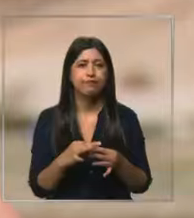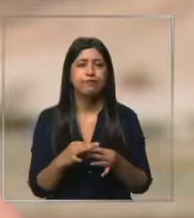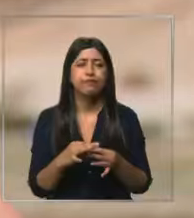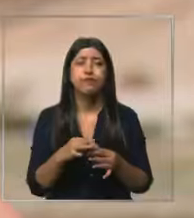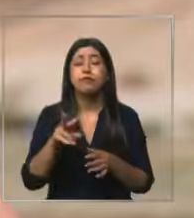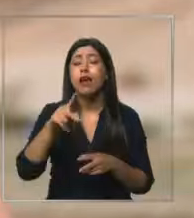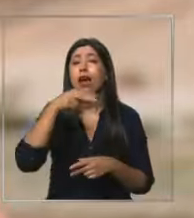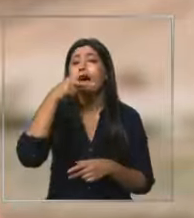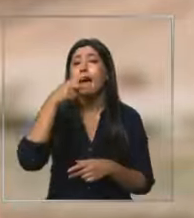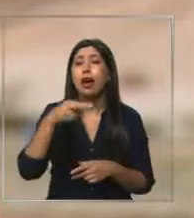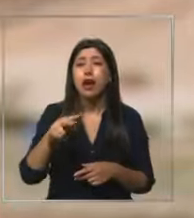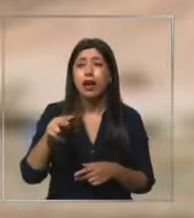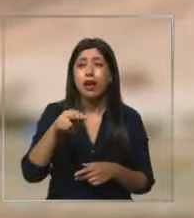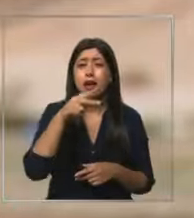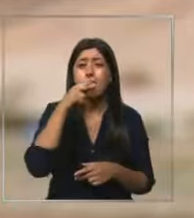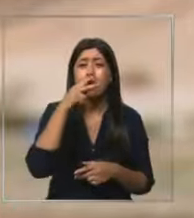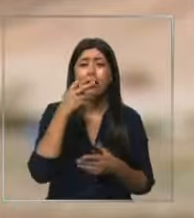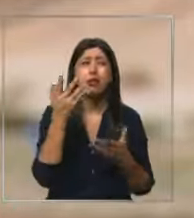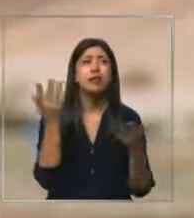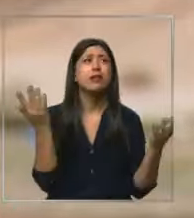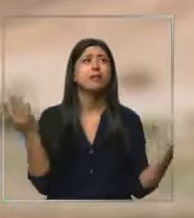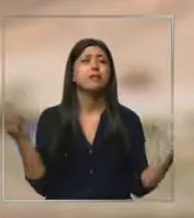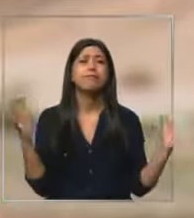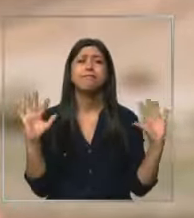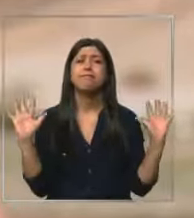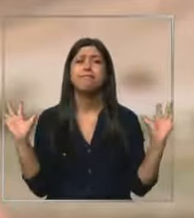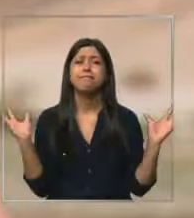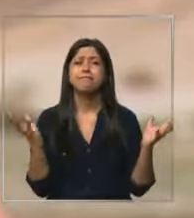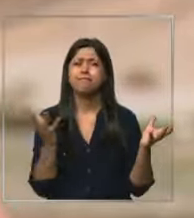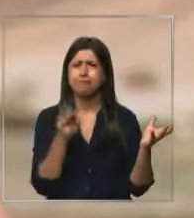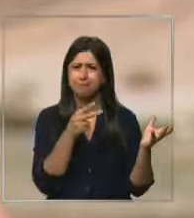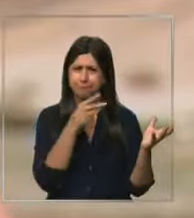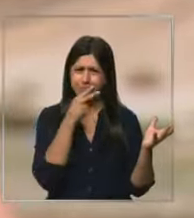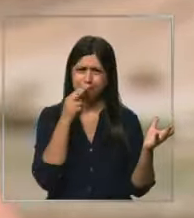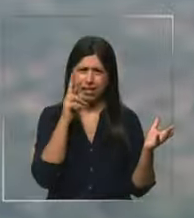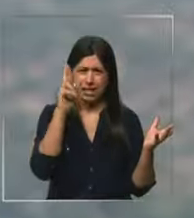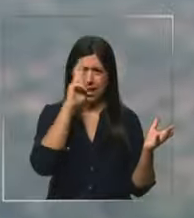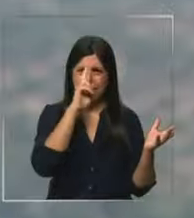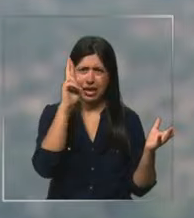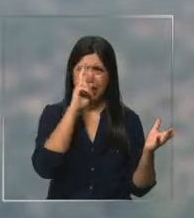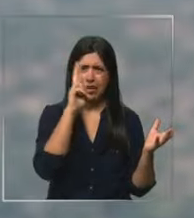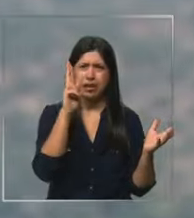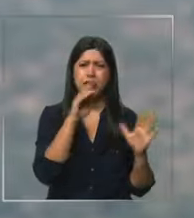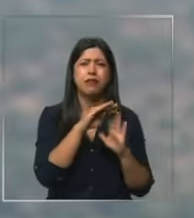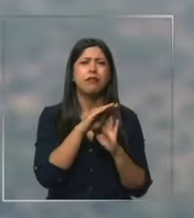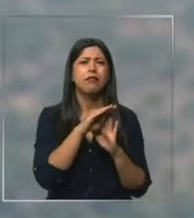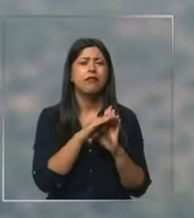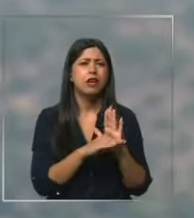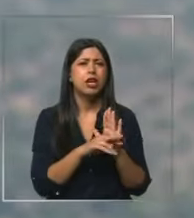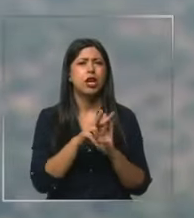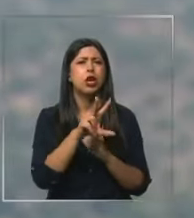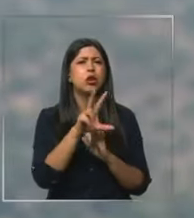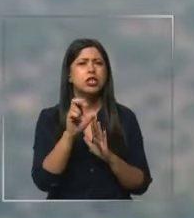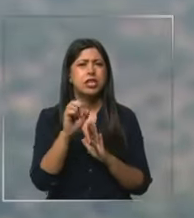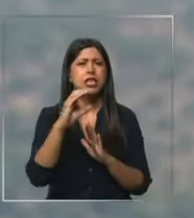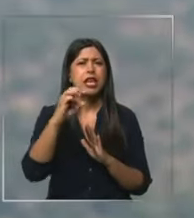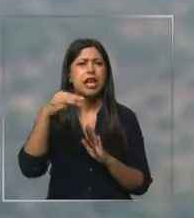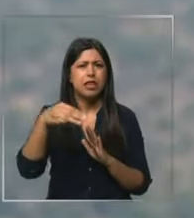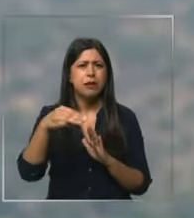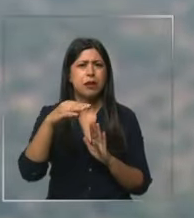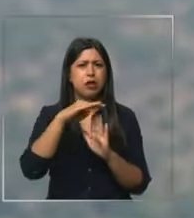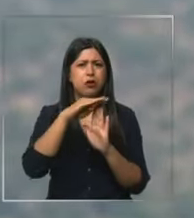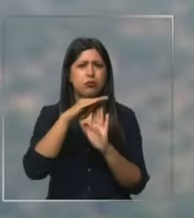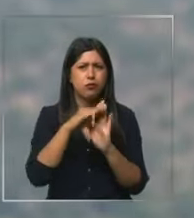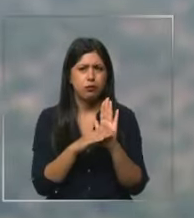el aire está como con un olor raro. Me ha bajado yo creo que unos 80 centímetros